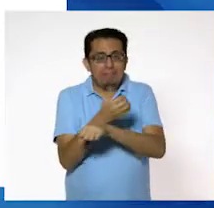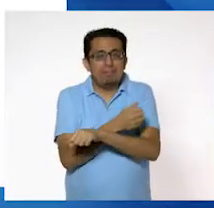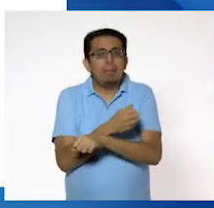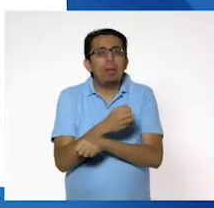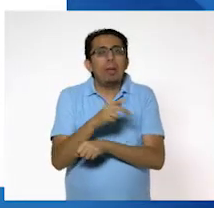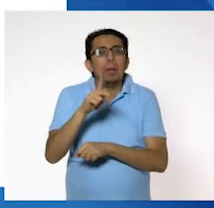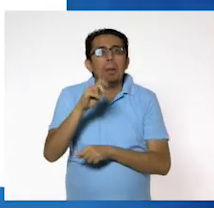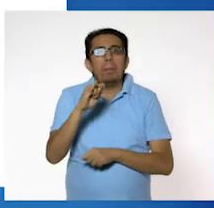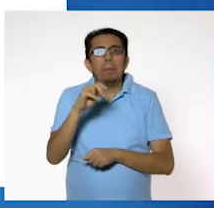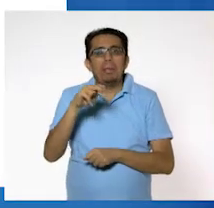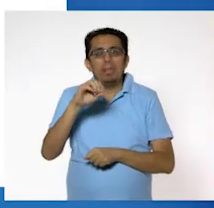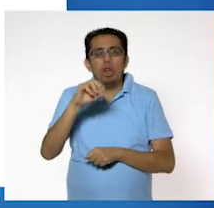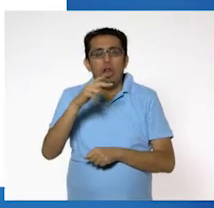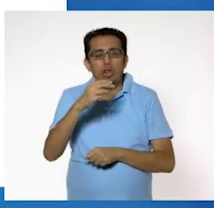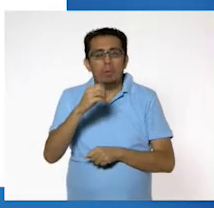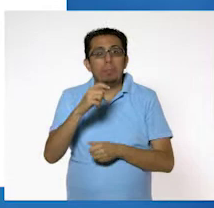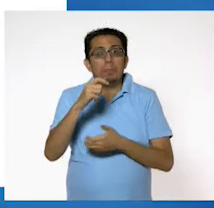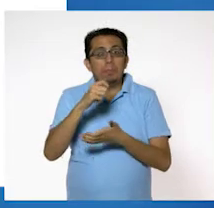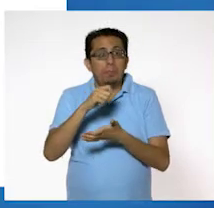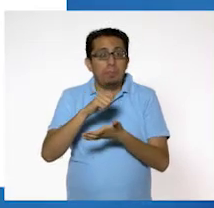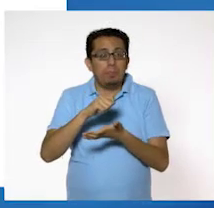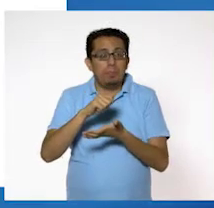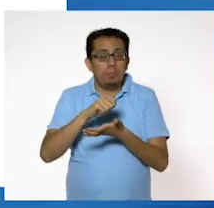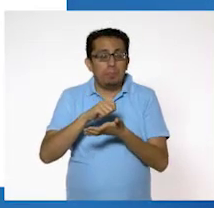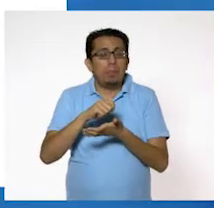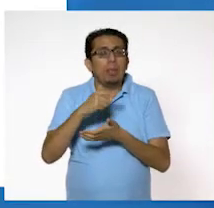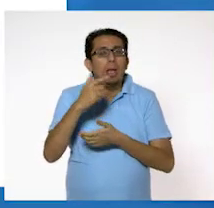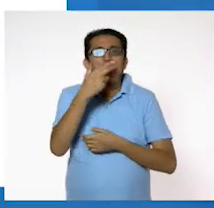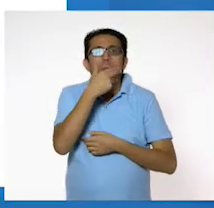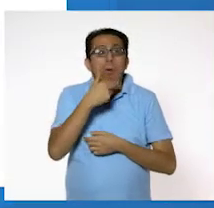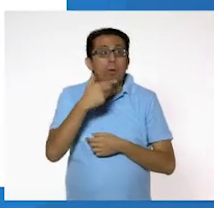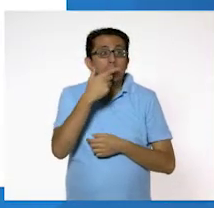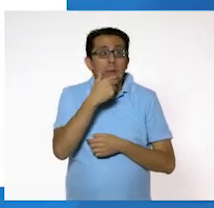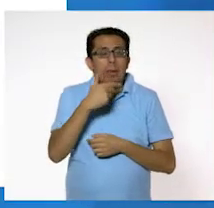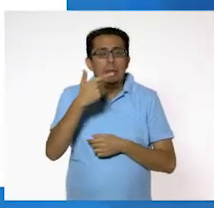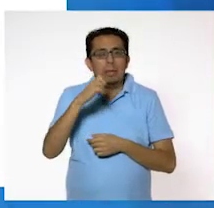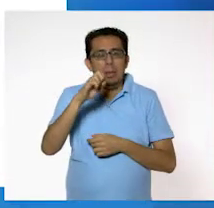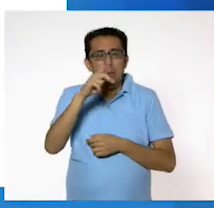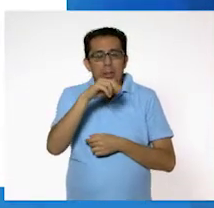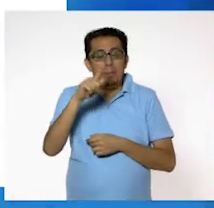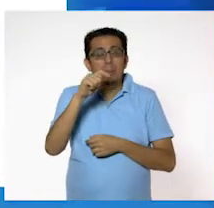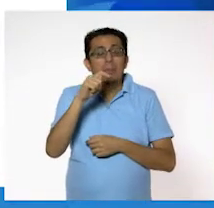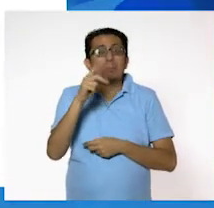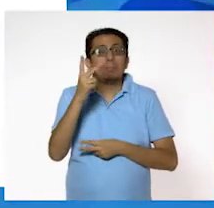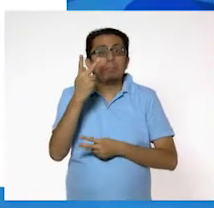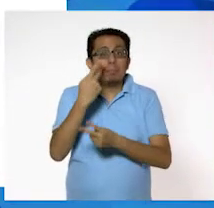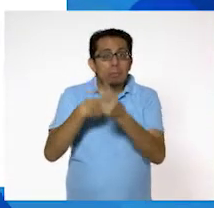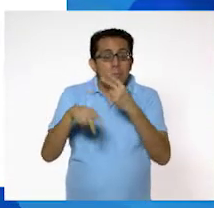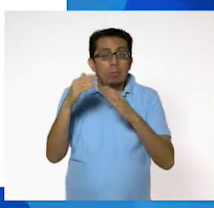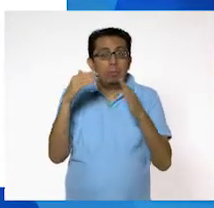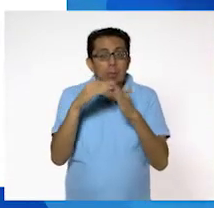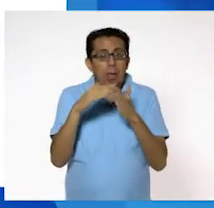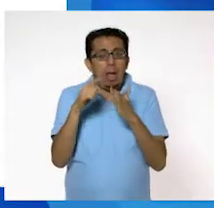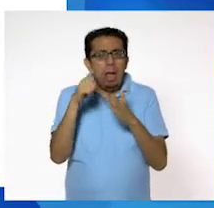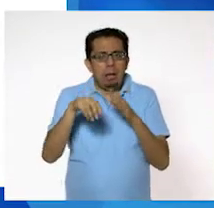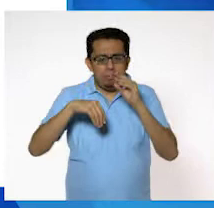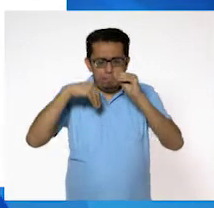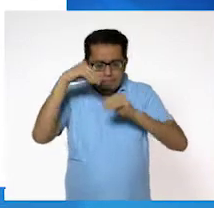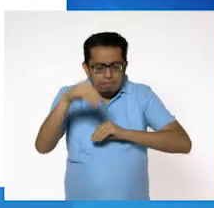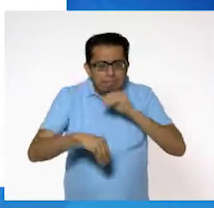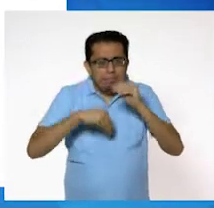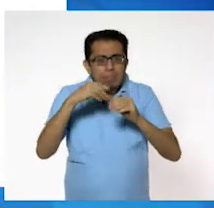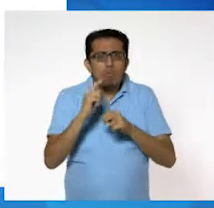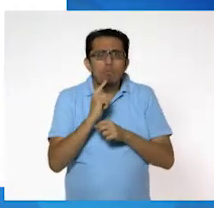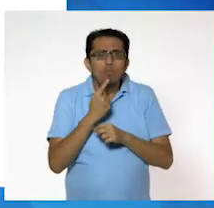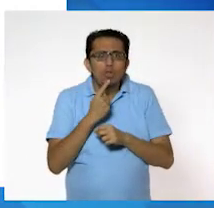Pinocho, Carlo Collodi. Geppetto, de vuelta a casa, comienza a fabricarse enseguida el muñeco